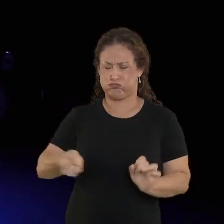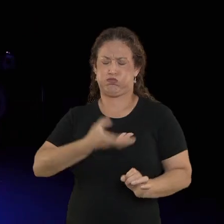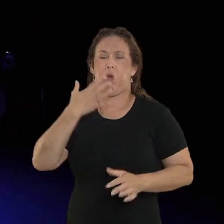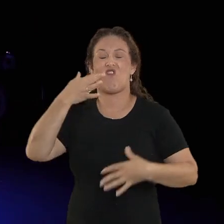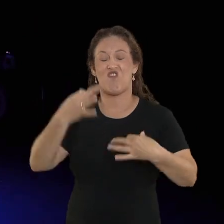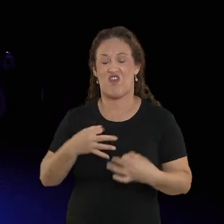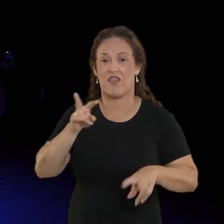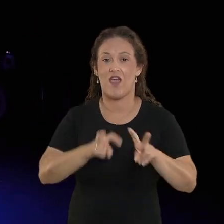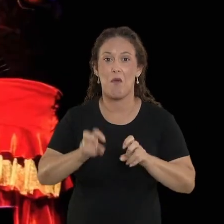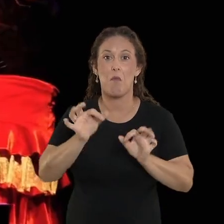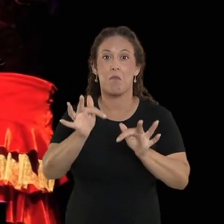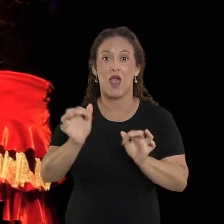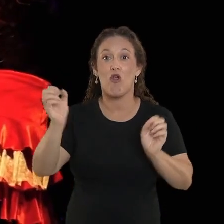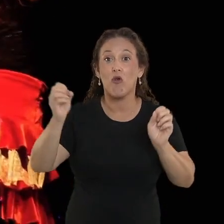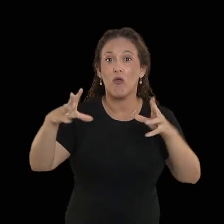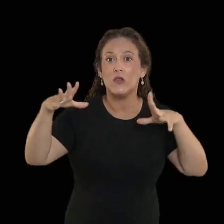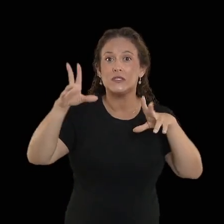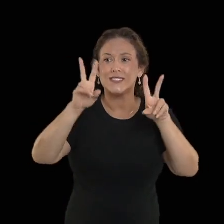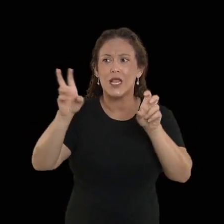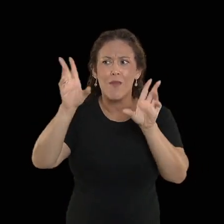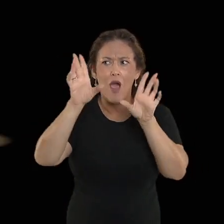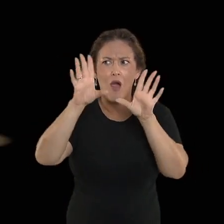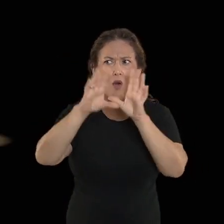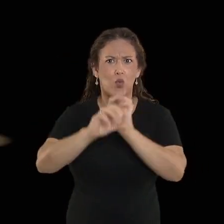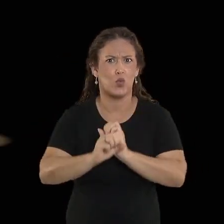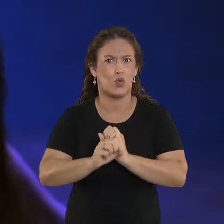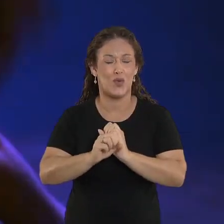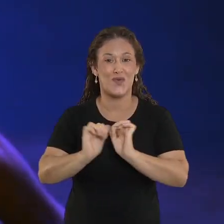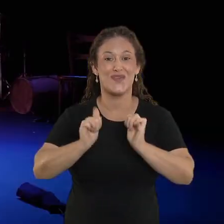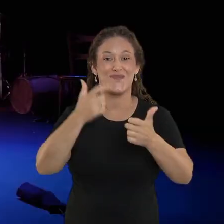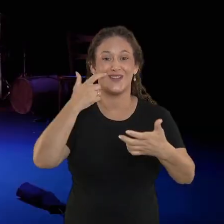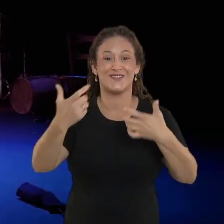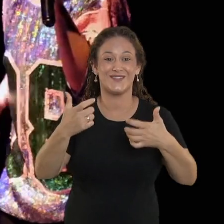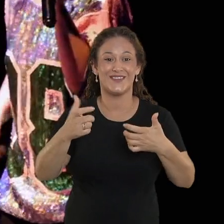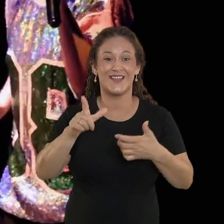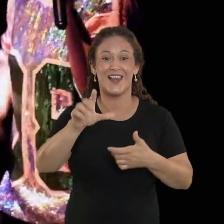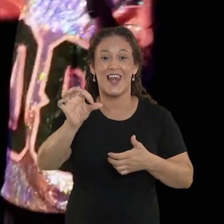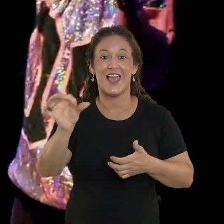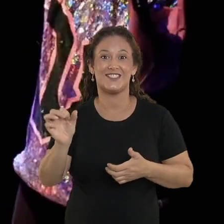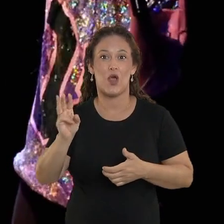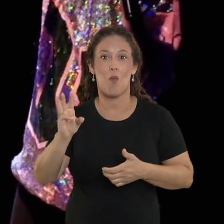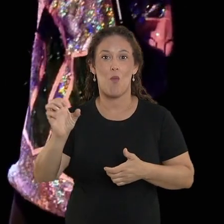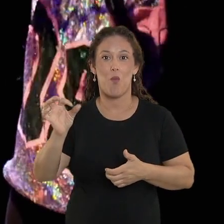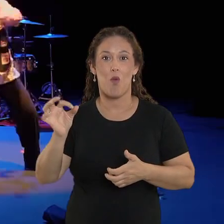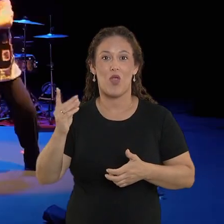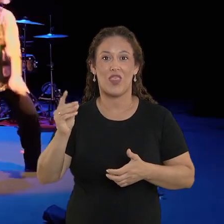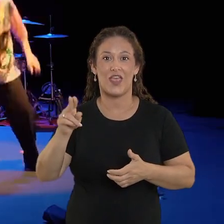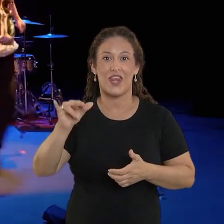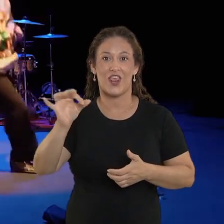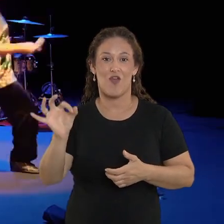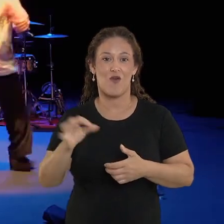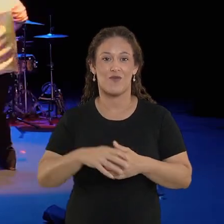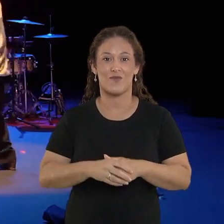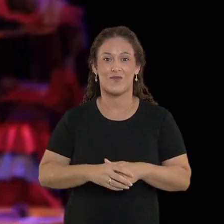la búsqueda de la verdad y por aportar luz sobre aquello que está oculto. Que comience el show de Las Poderío.